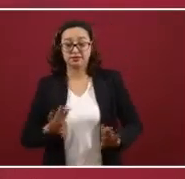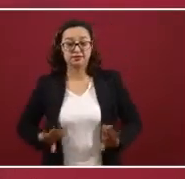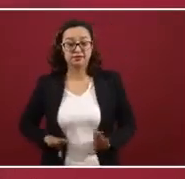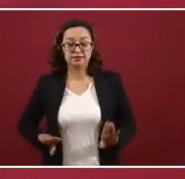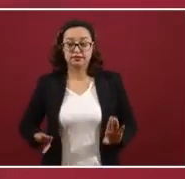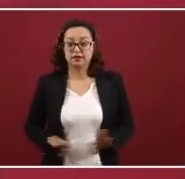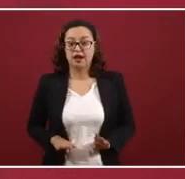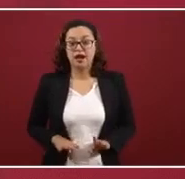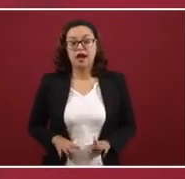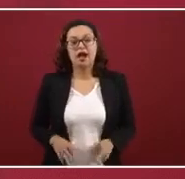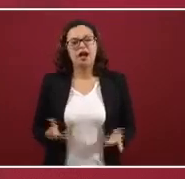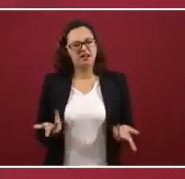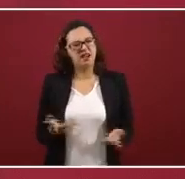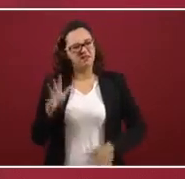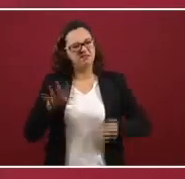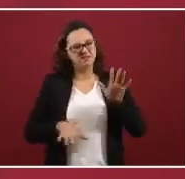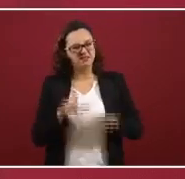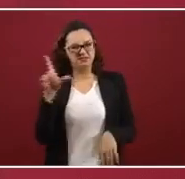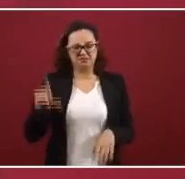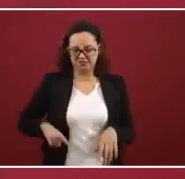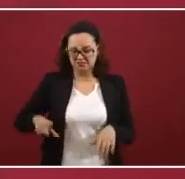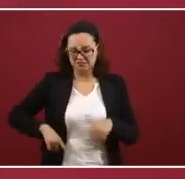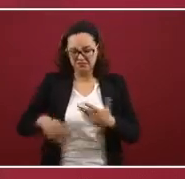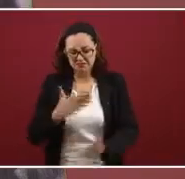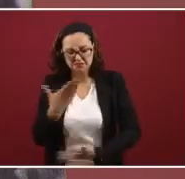servidores públicos que hasta se molestan